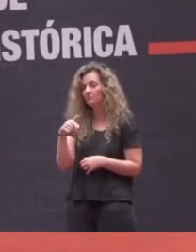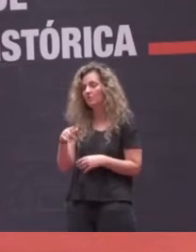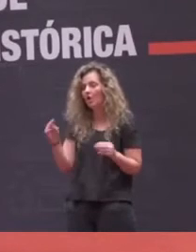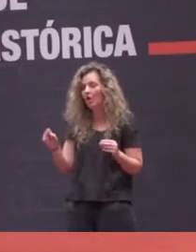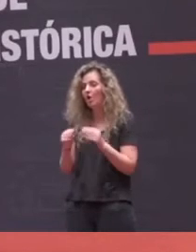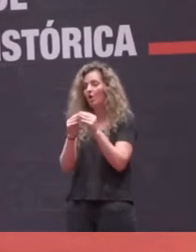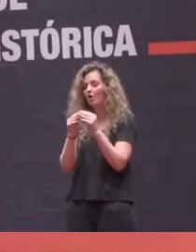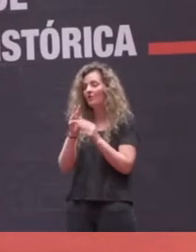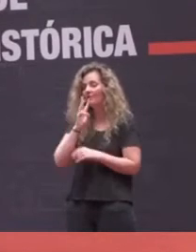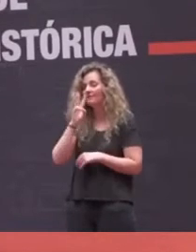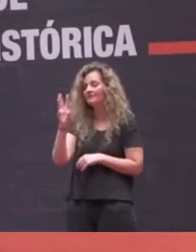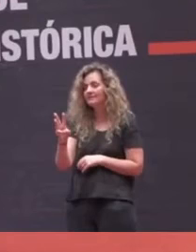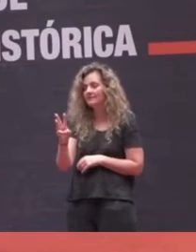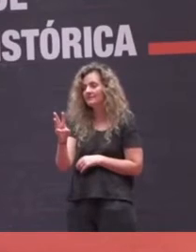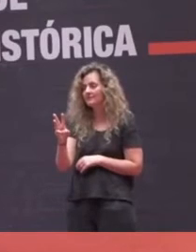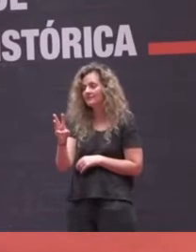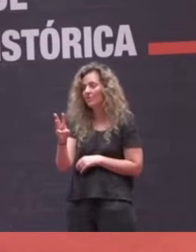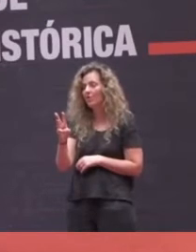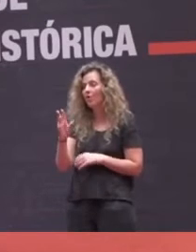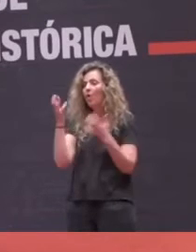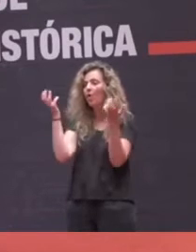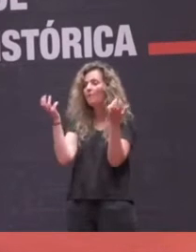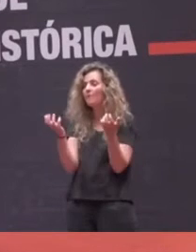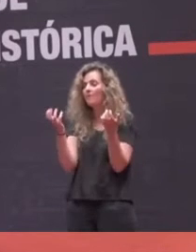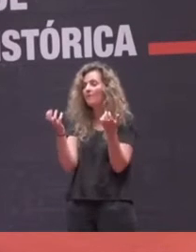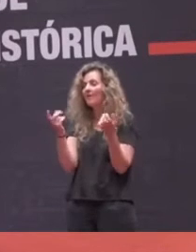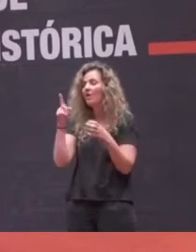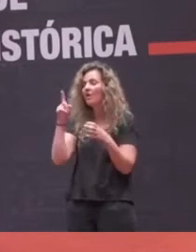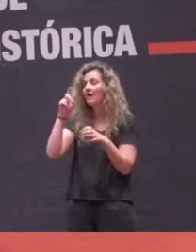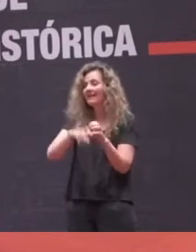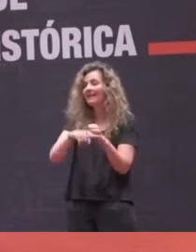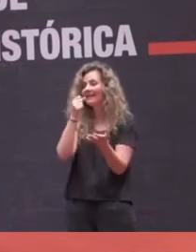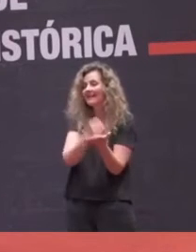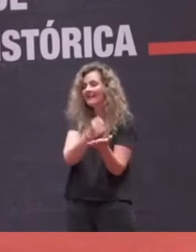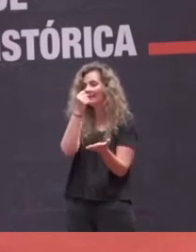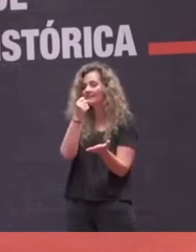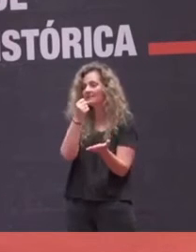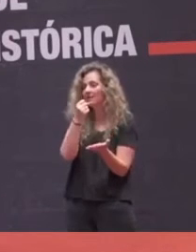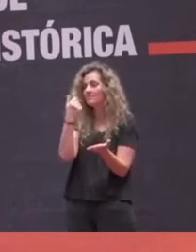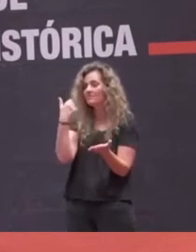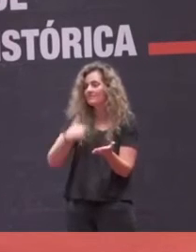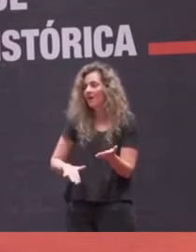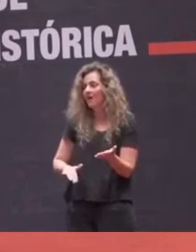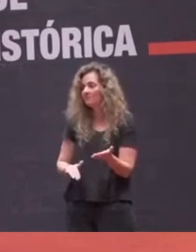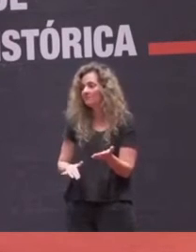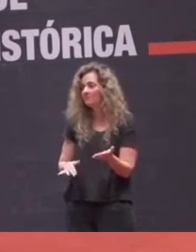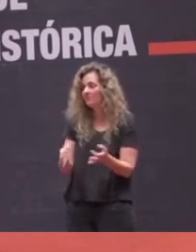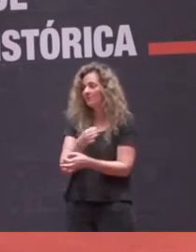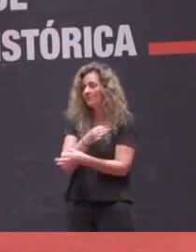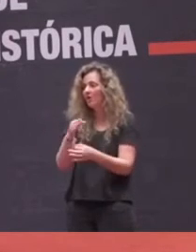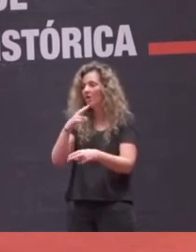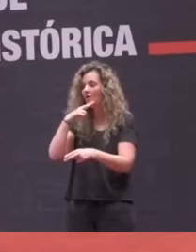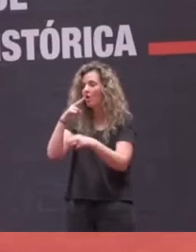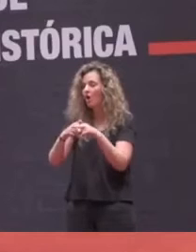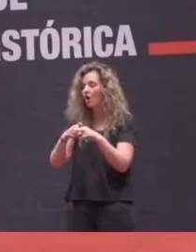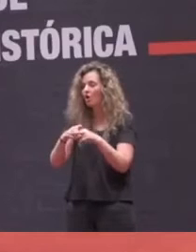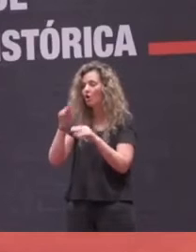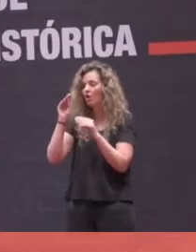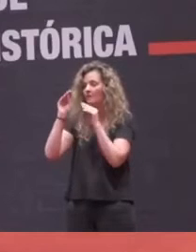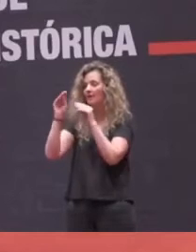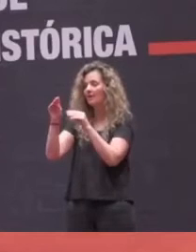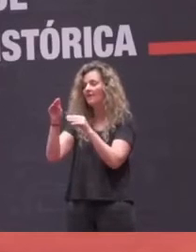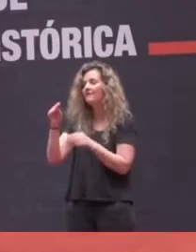años, o paso fuera registrado acertadamente a nombre de don Francisco Franco y su